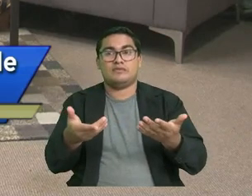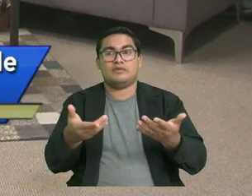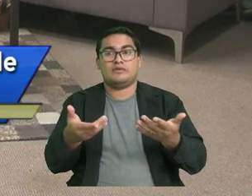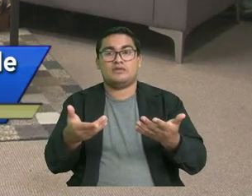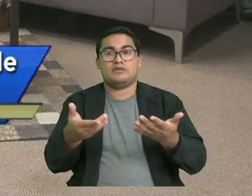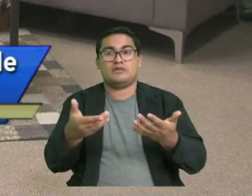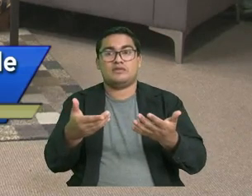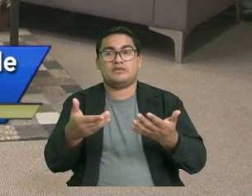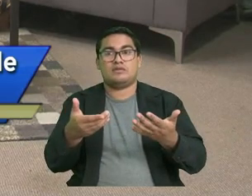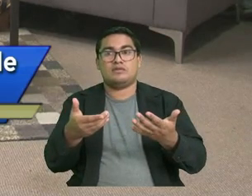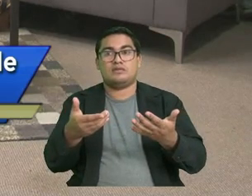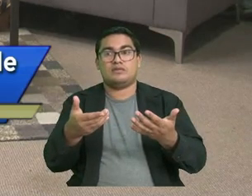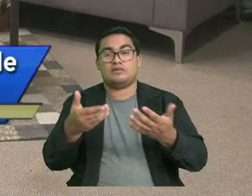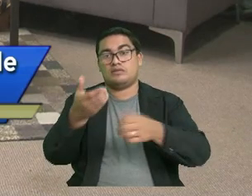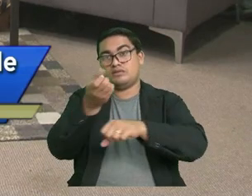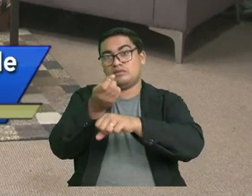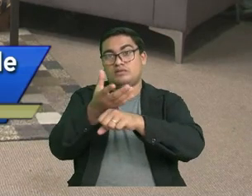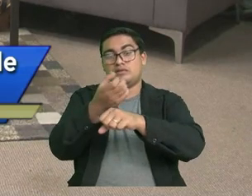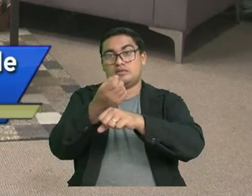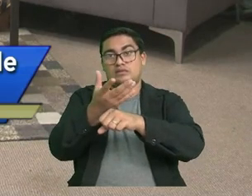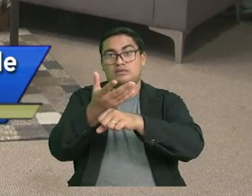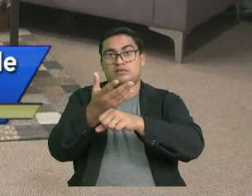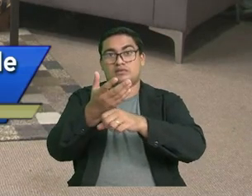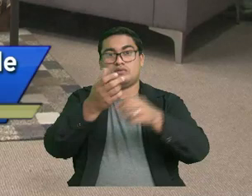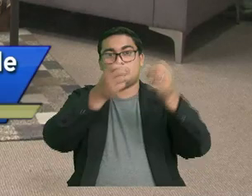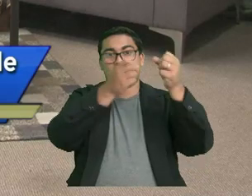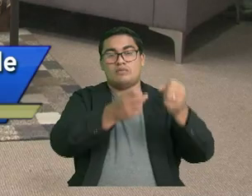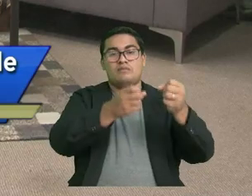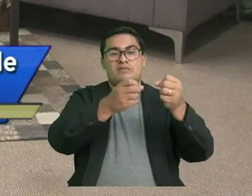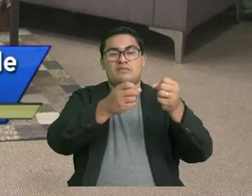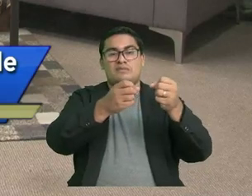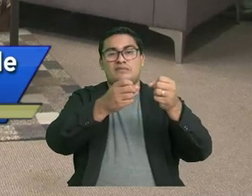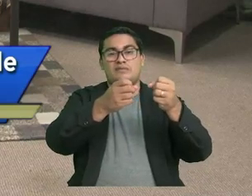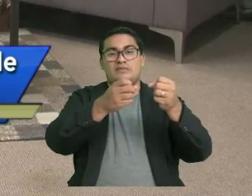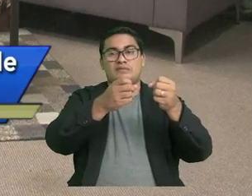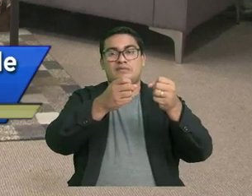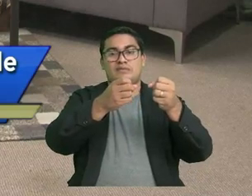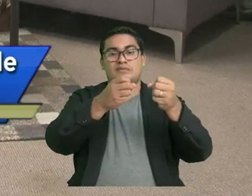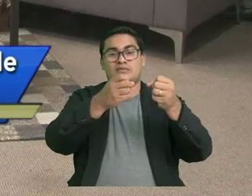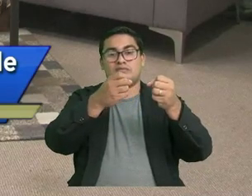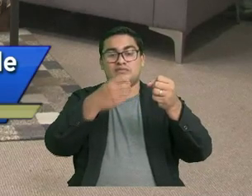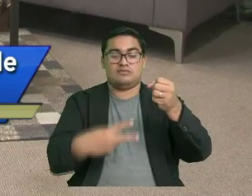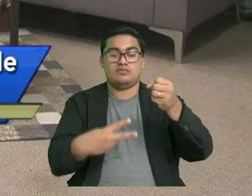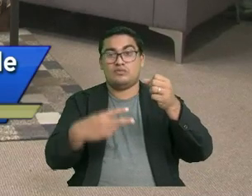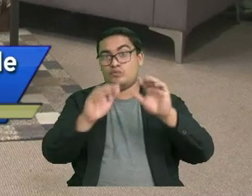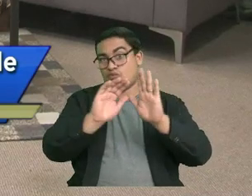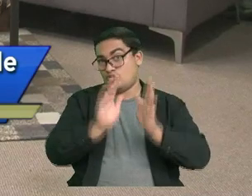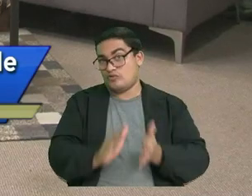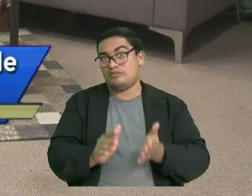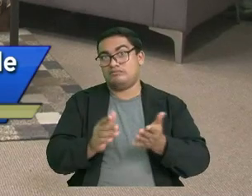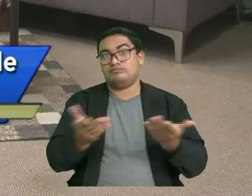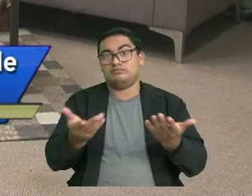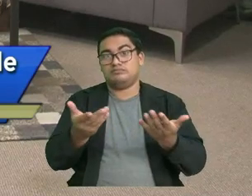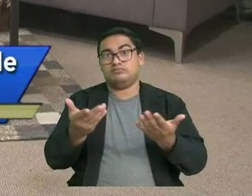los vicealcaldes o vicealcaldesas en toma de decisiones. Claro. Entonces también vemos que